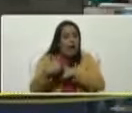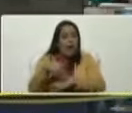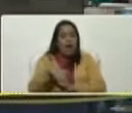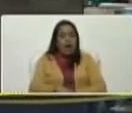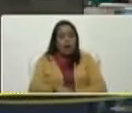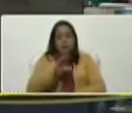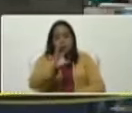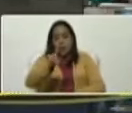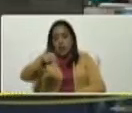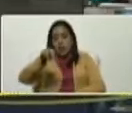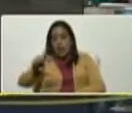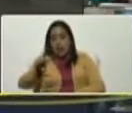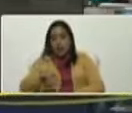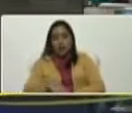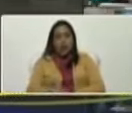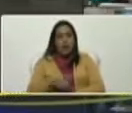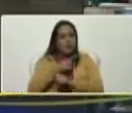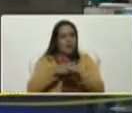Pero lo que va a ocurrir